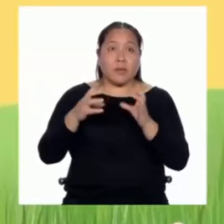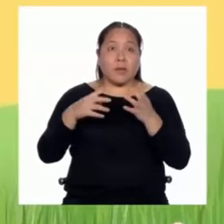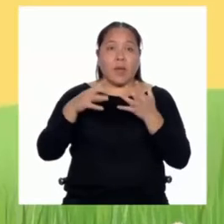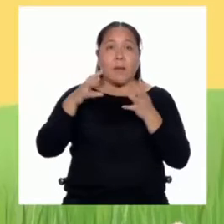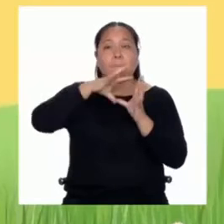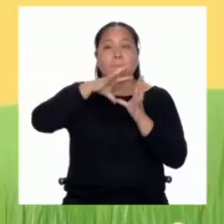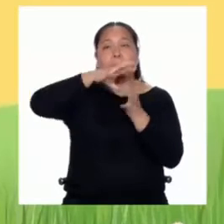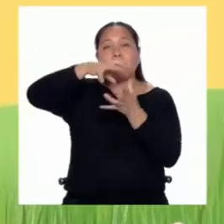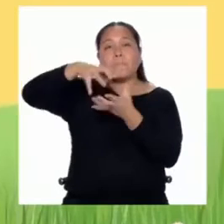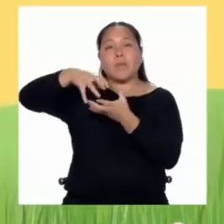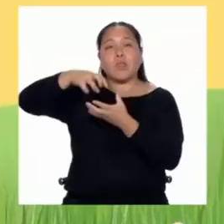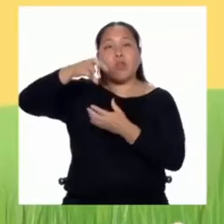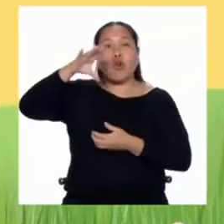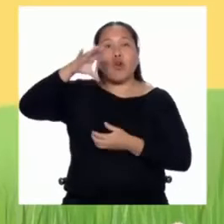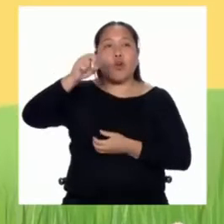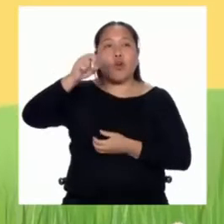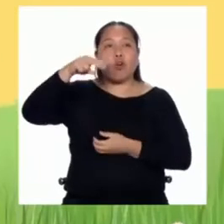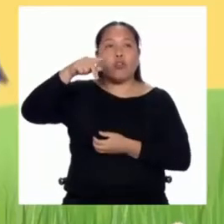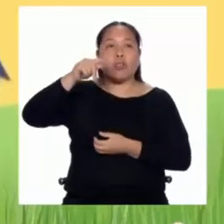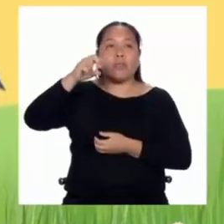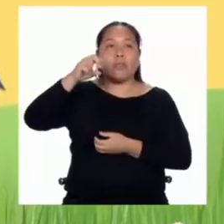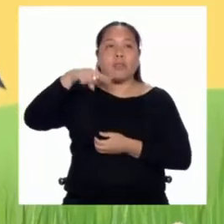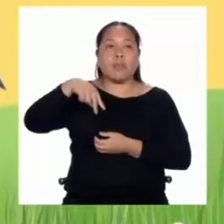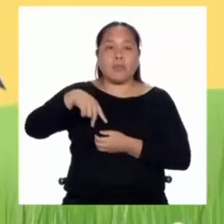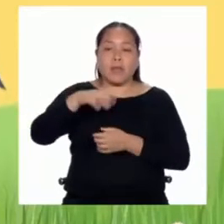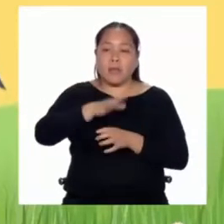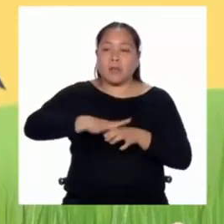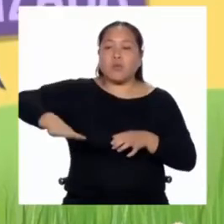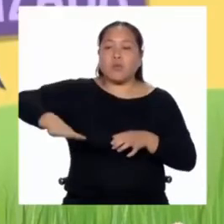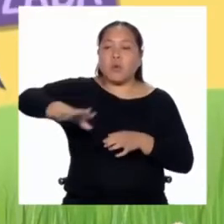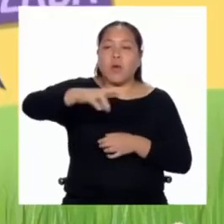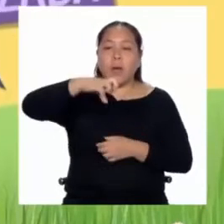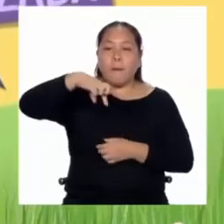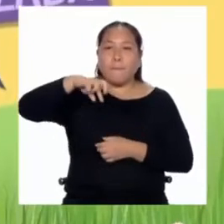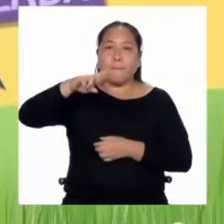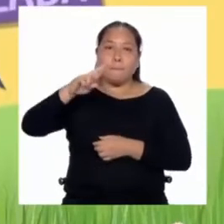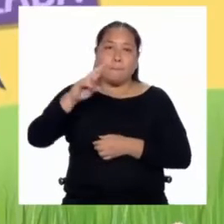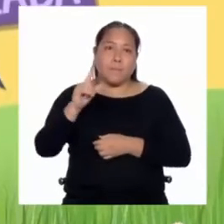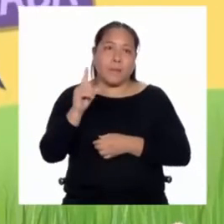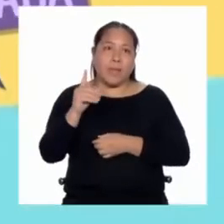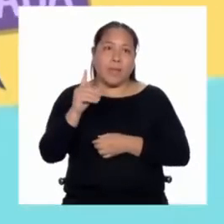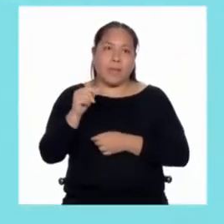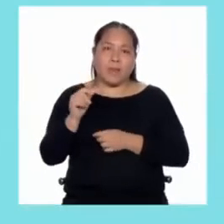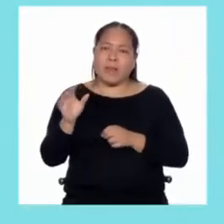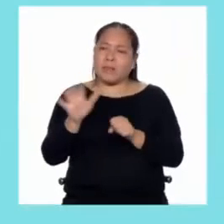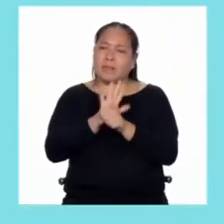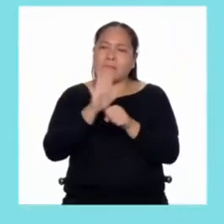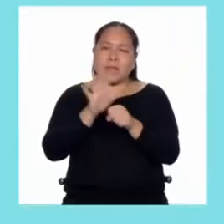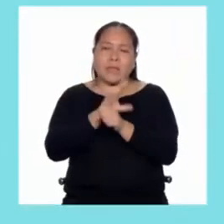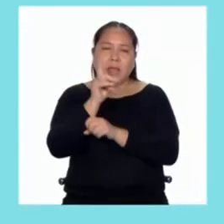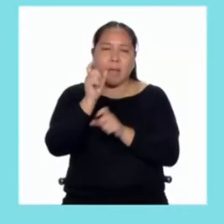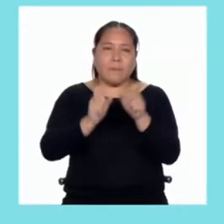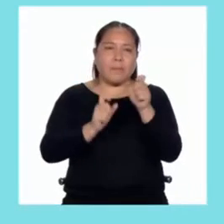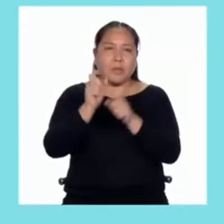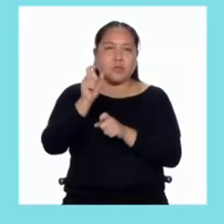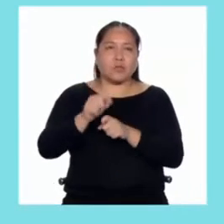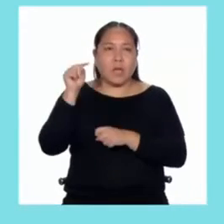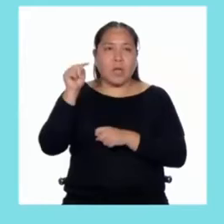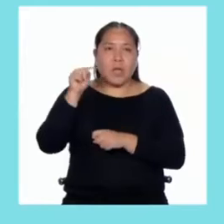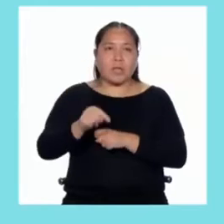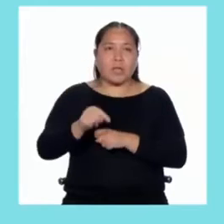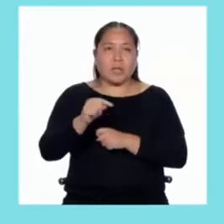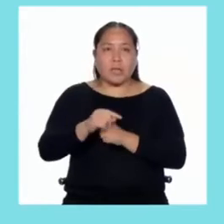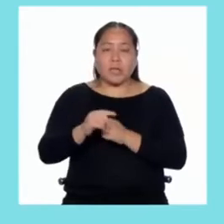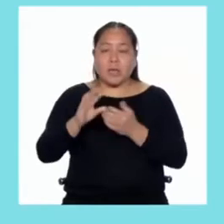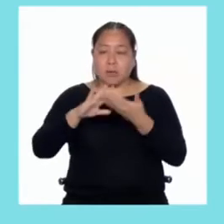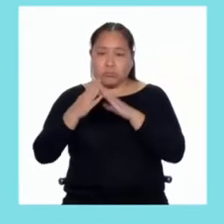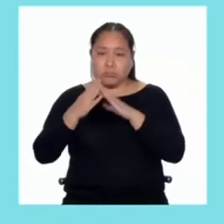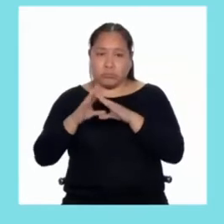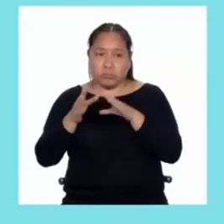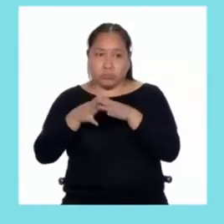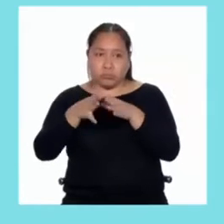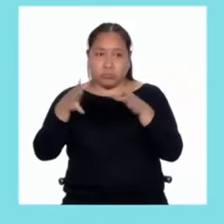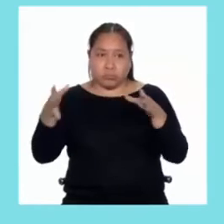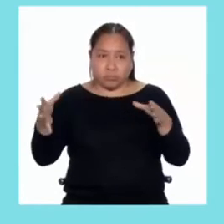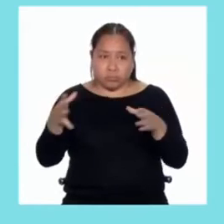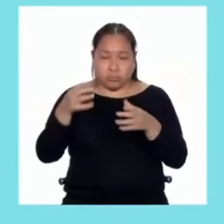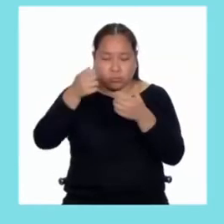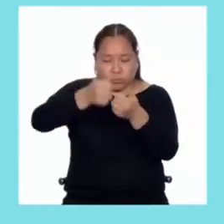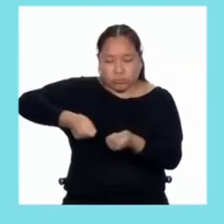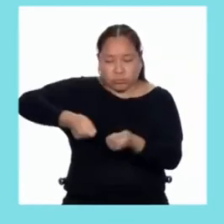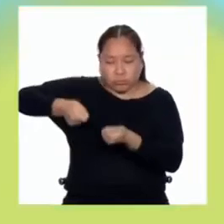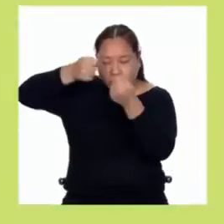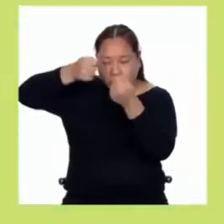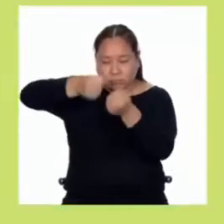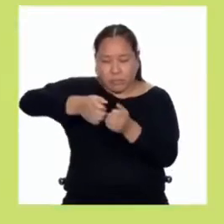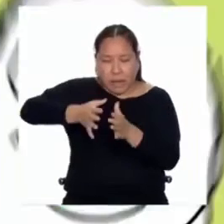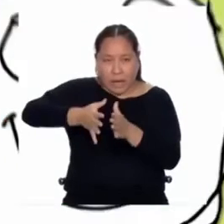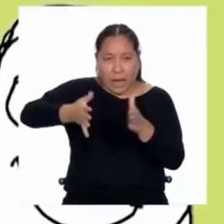continental, la pradera es la zona de clima continental más humanizada, ya que allí se encuentran ciudades, extensos campos de